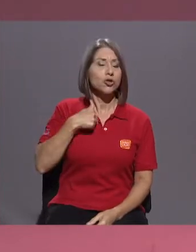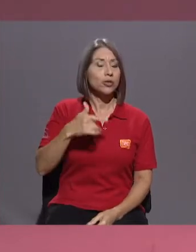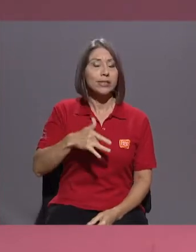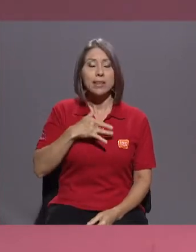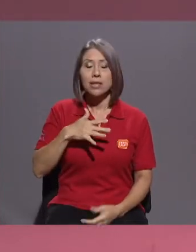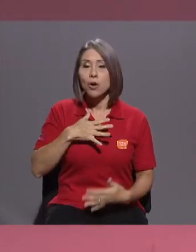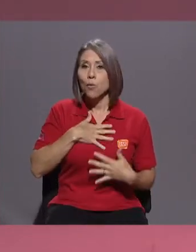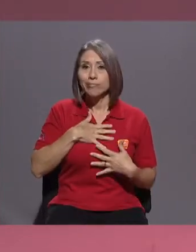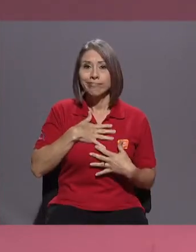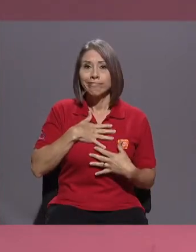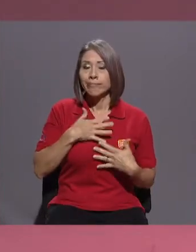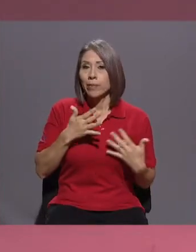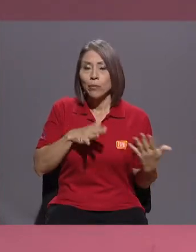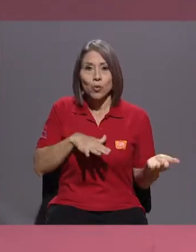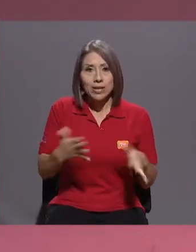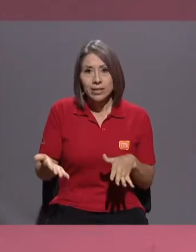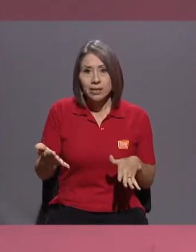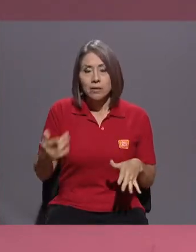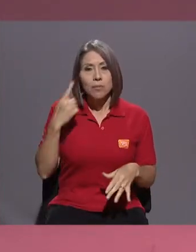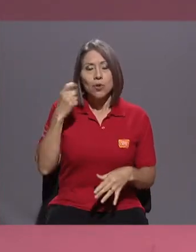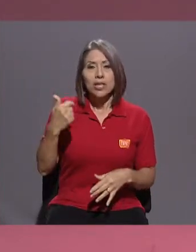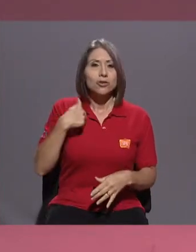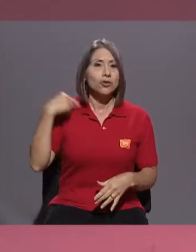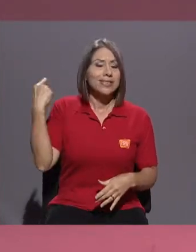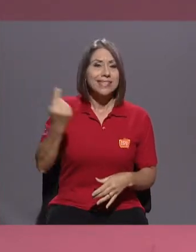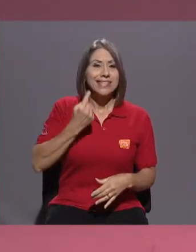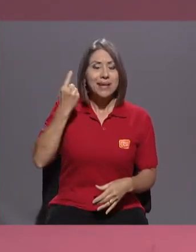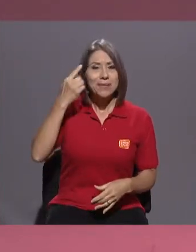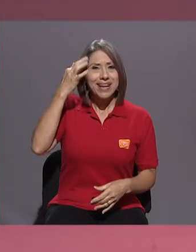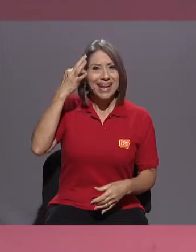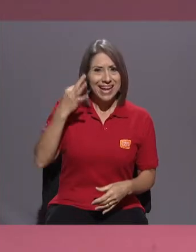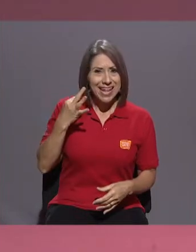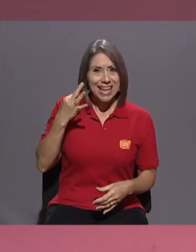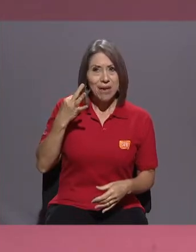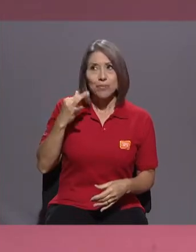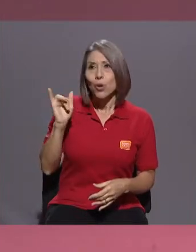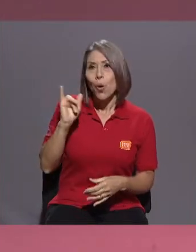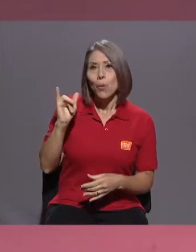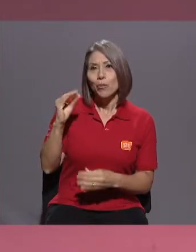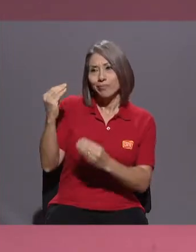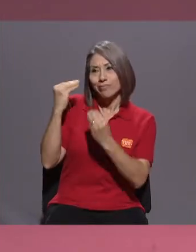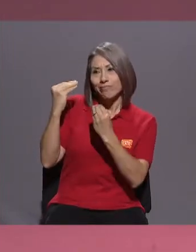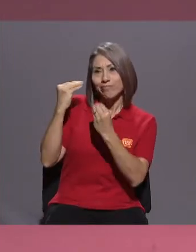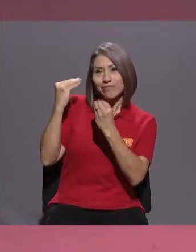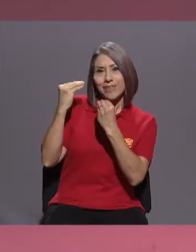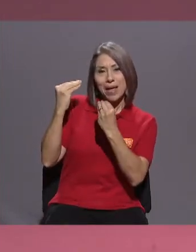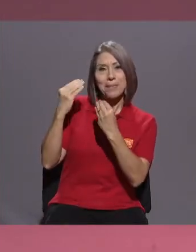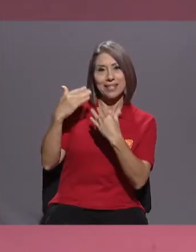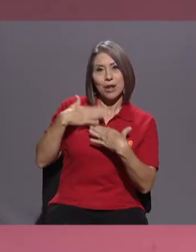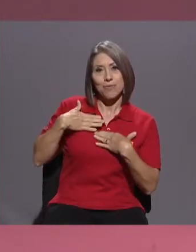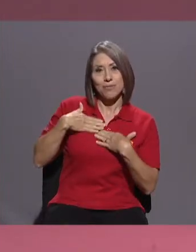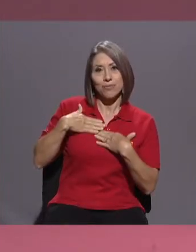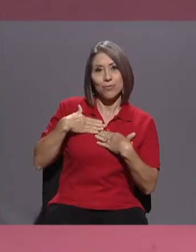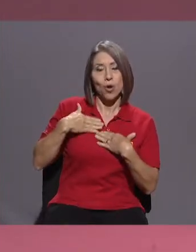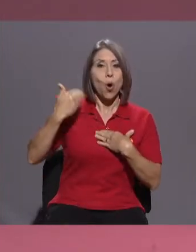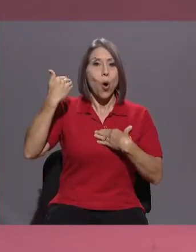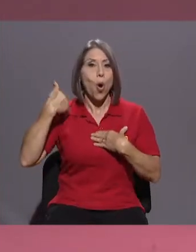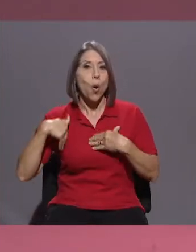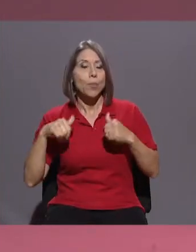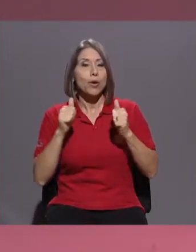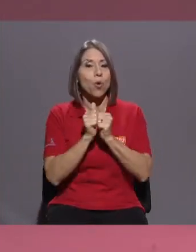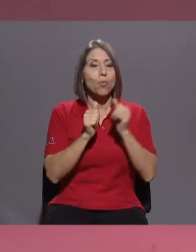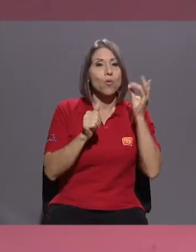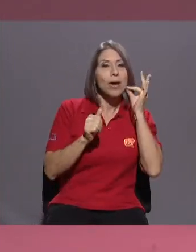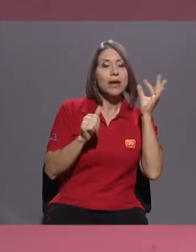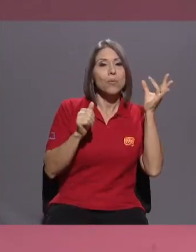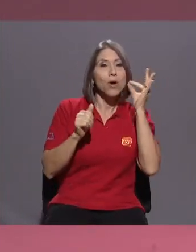Me sentí morir Porque yo siempre Creía que Como me criaron A mí Hombre Mujer Y mujer Con hombre